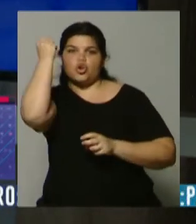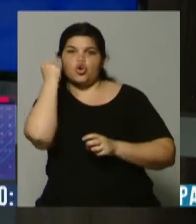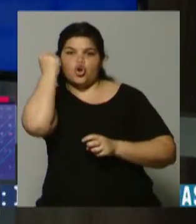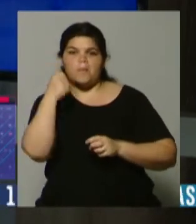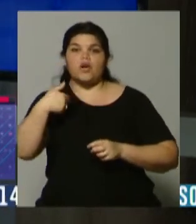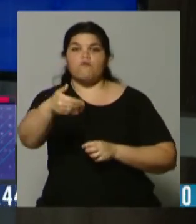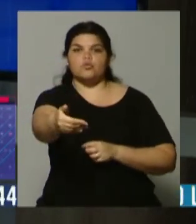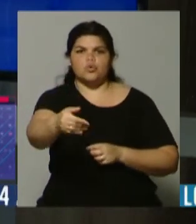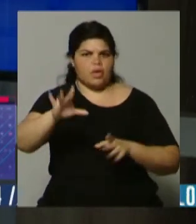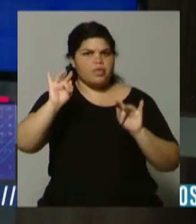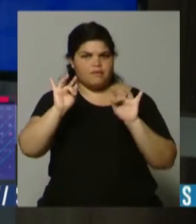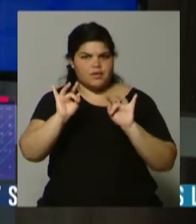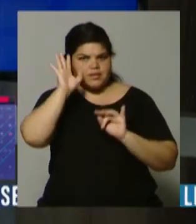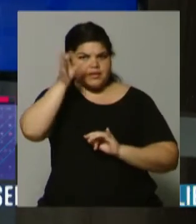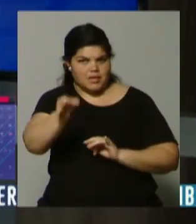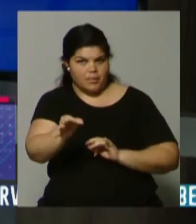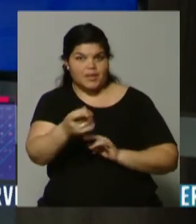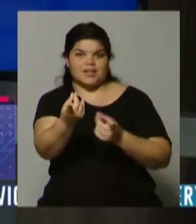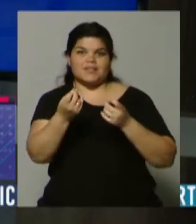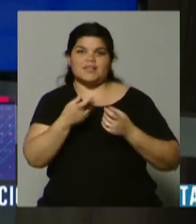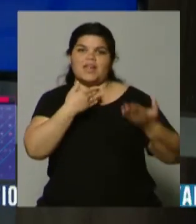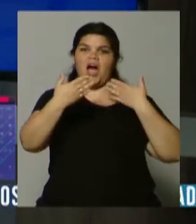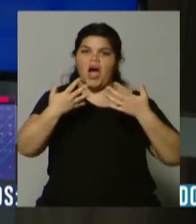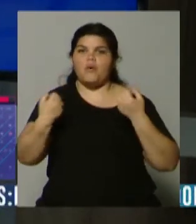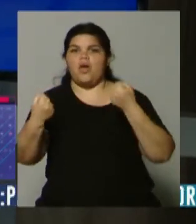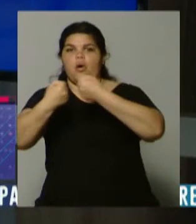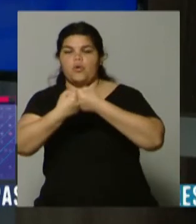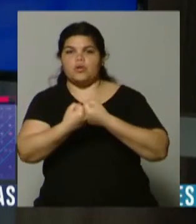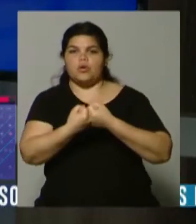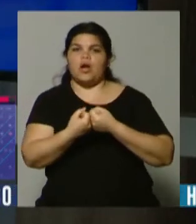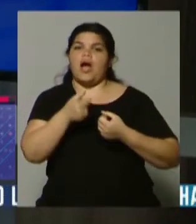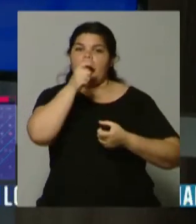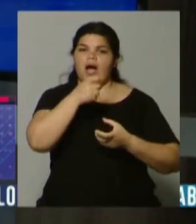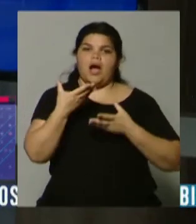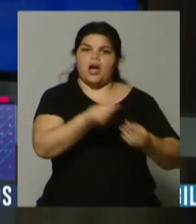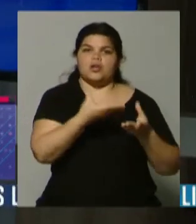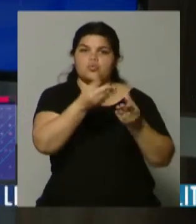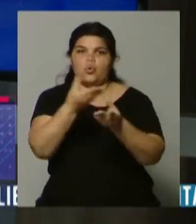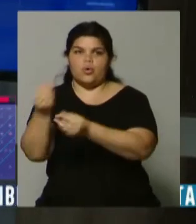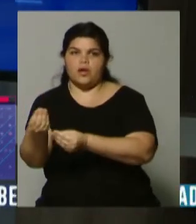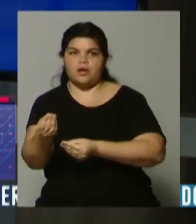relaciones inteligentes y saber, digamos, acompañar los procesos ciudadanos, una provincia que gana con tanta